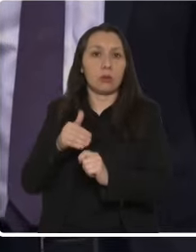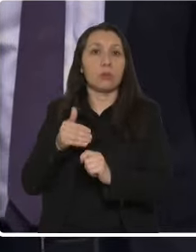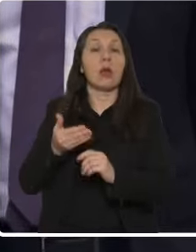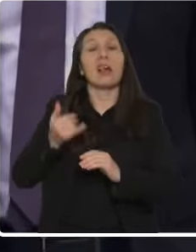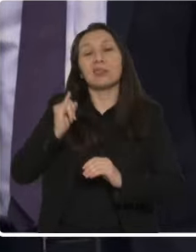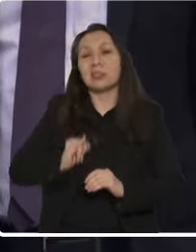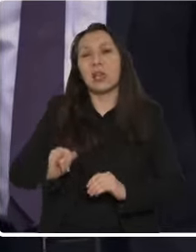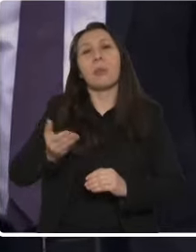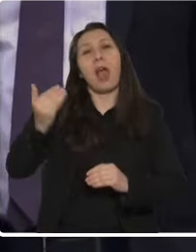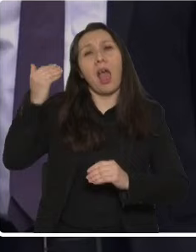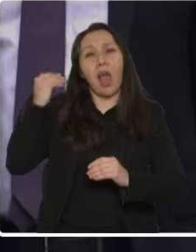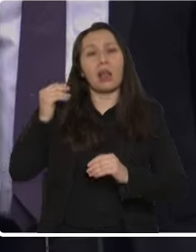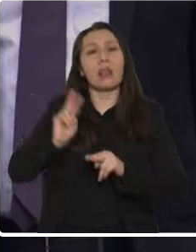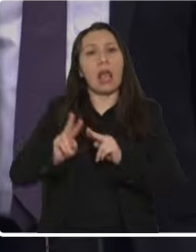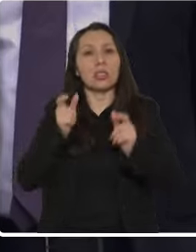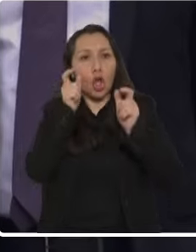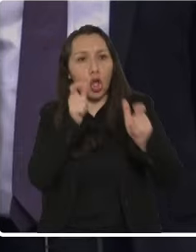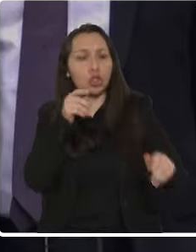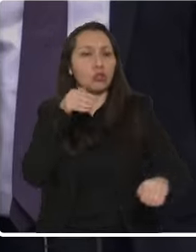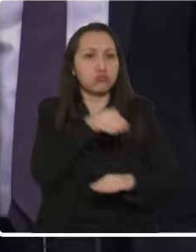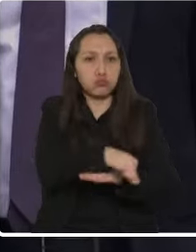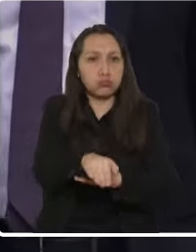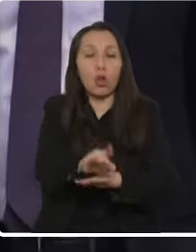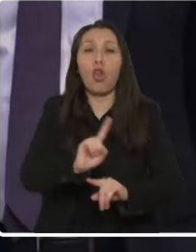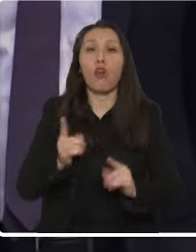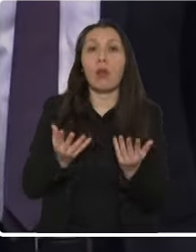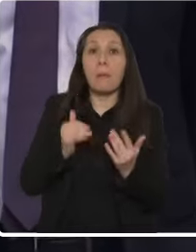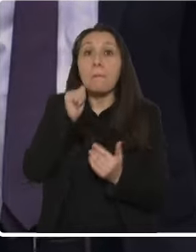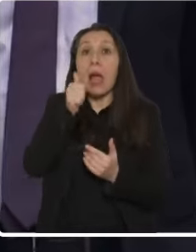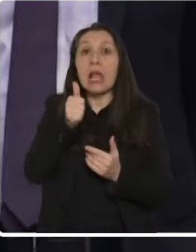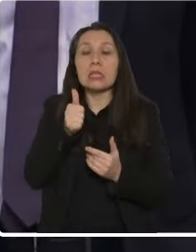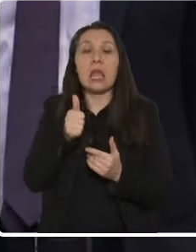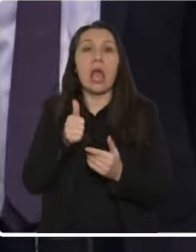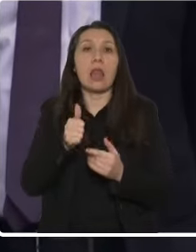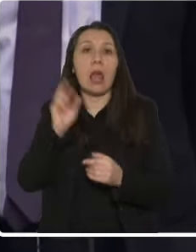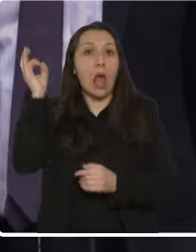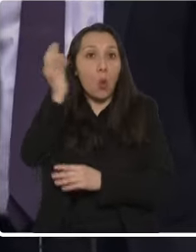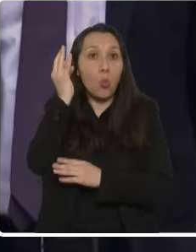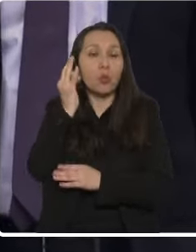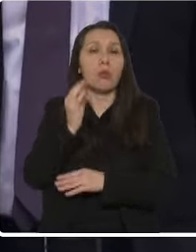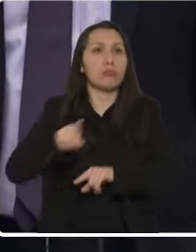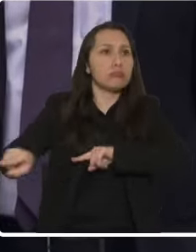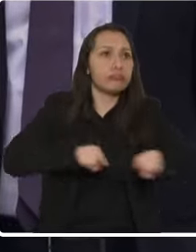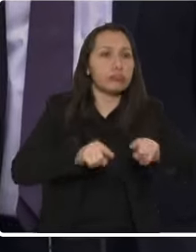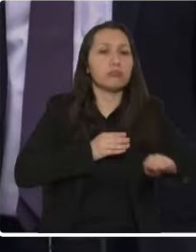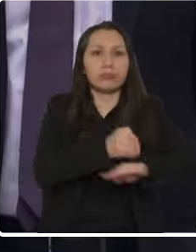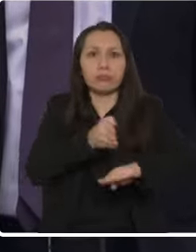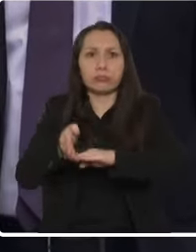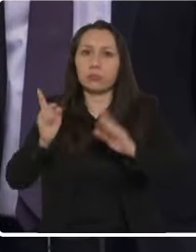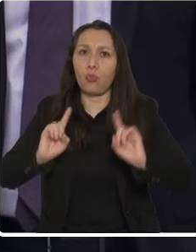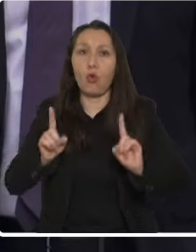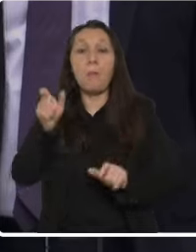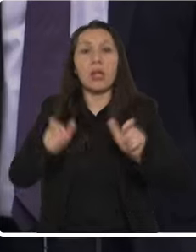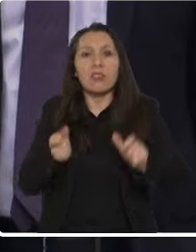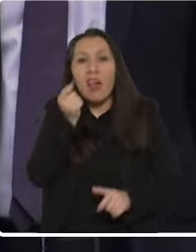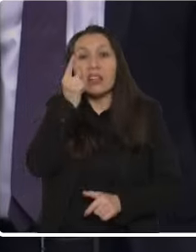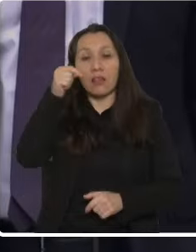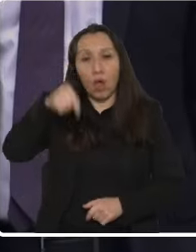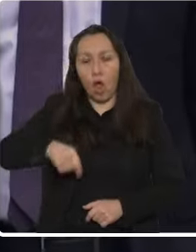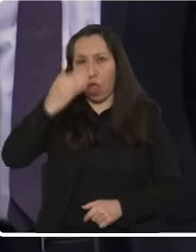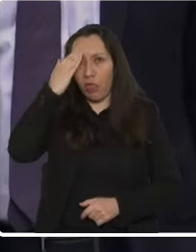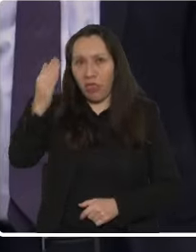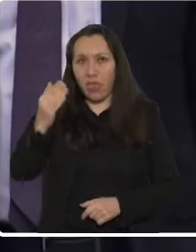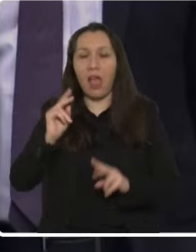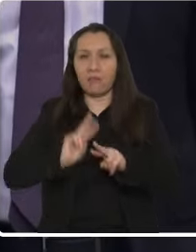los que habitualmente se hacen. Entonces no vamos a esperar la reunión de mañana para tener algunas acciones, digamos, que la ciudadanía va a conocer durante el